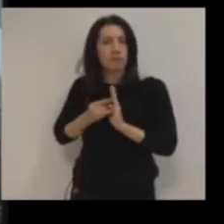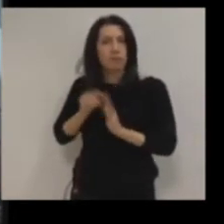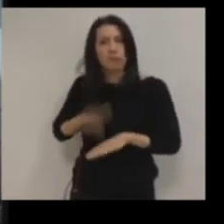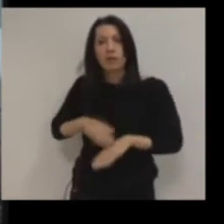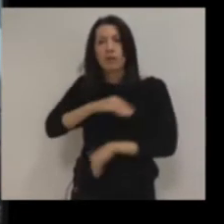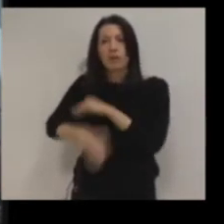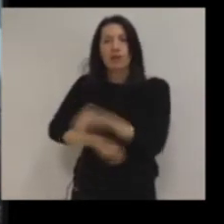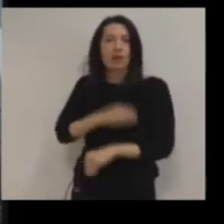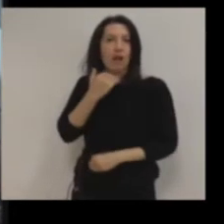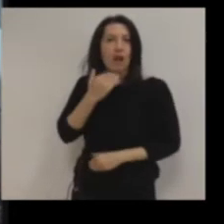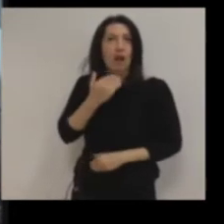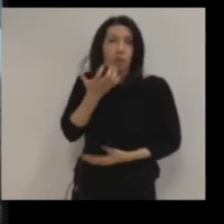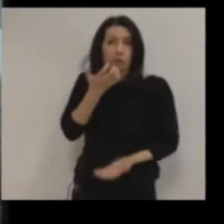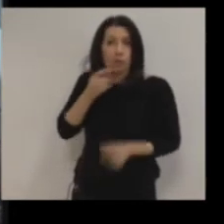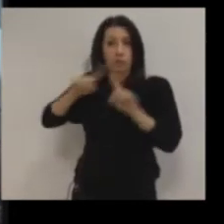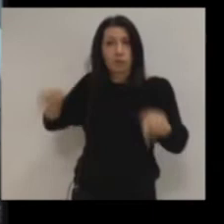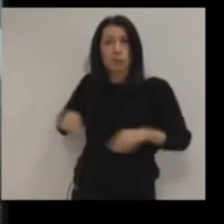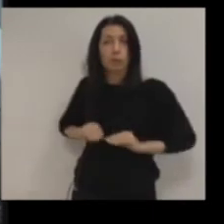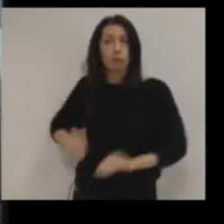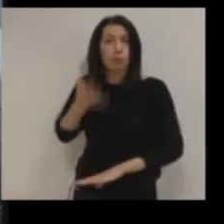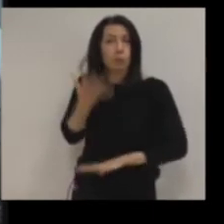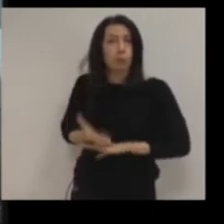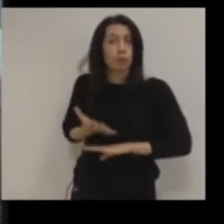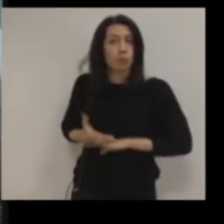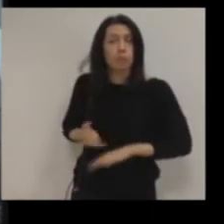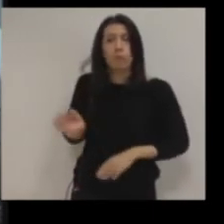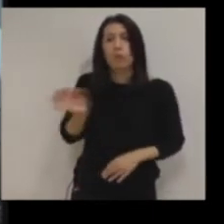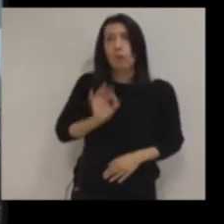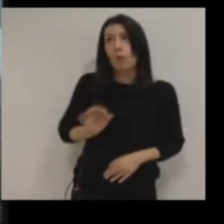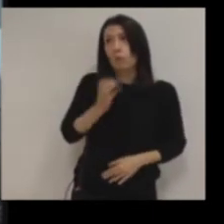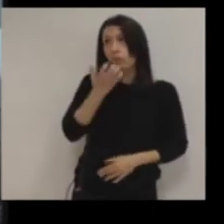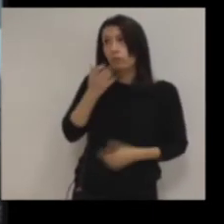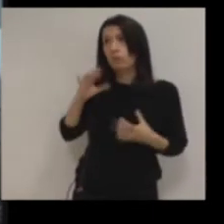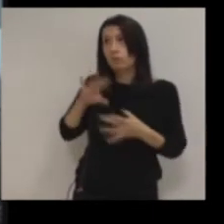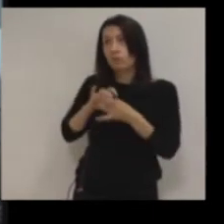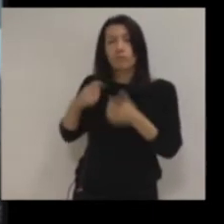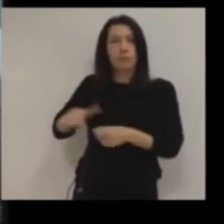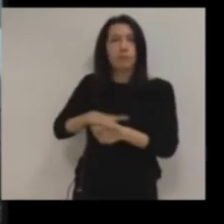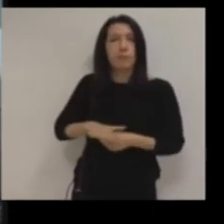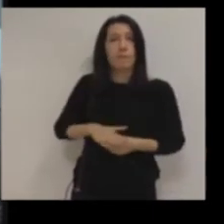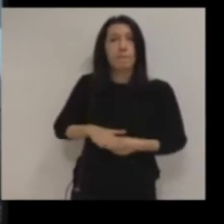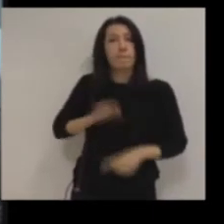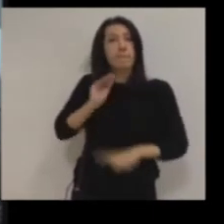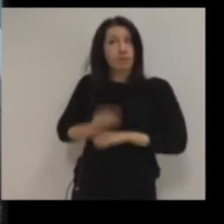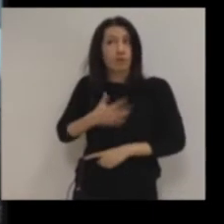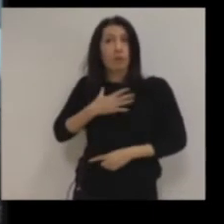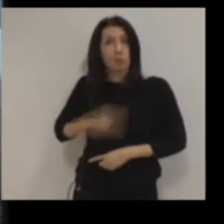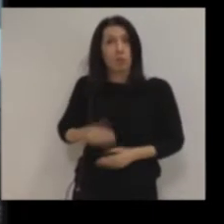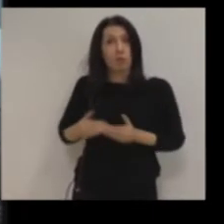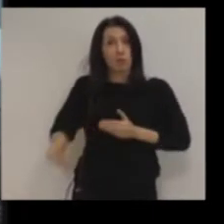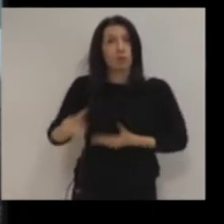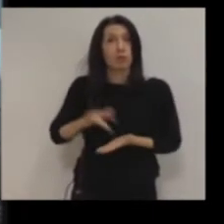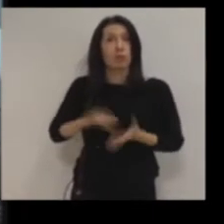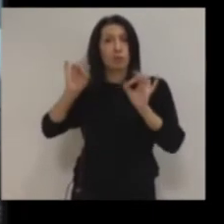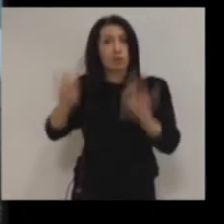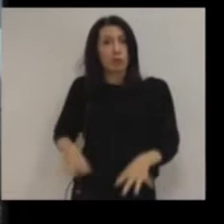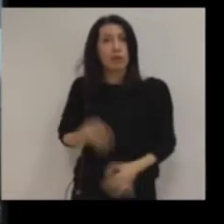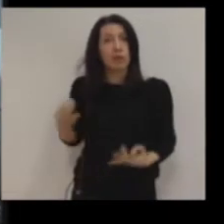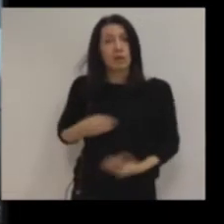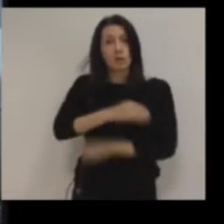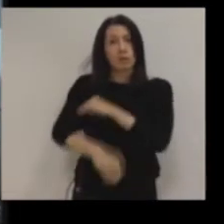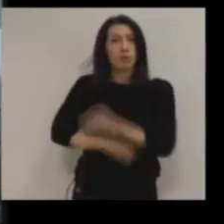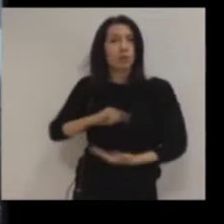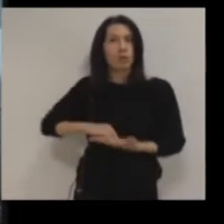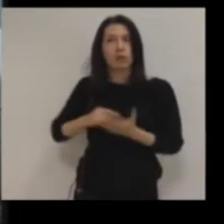para realizar algo como descargarse la nómina en este caso, o a lo mejor en la justicia, si no se tiene cuidado, puede pasar eso mismo, que tengas que utilizar la